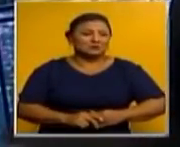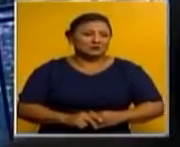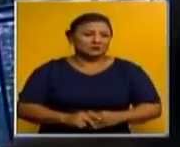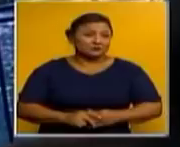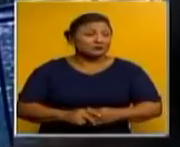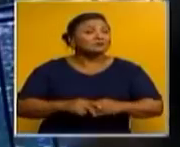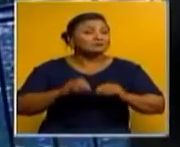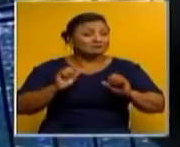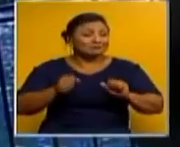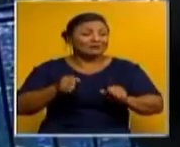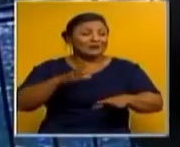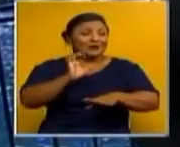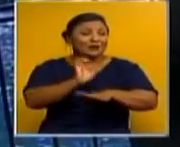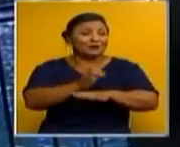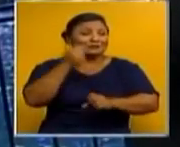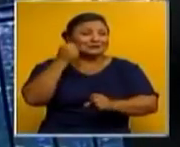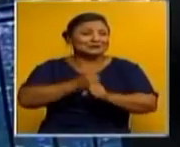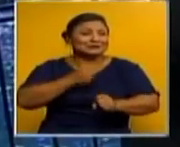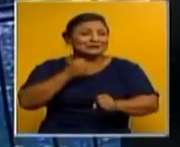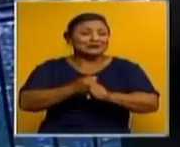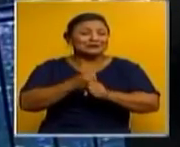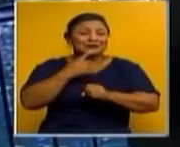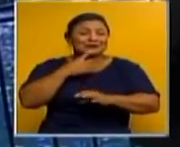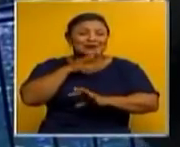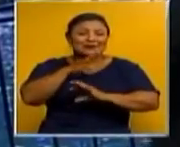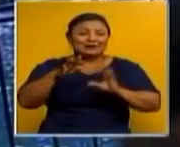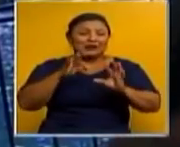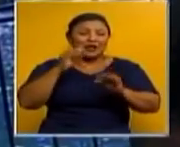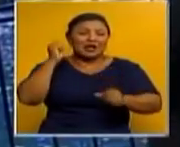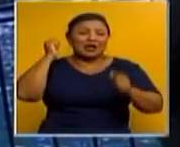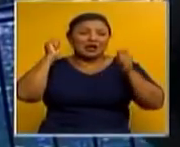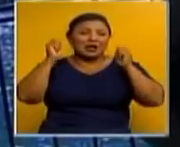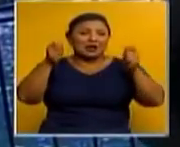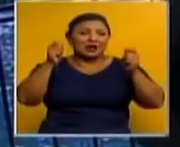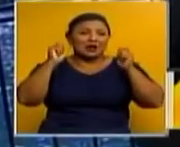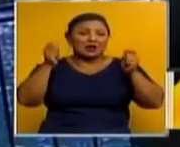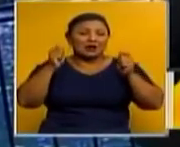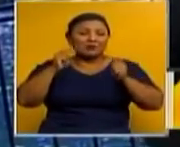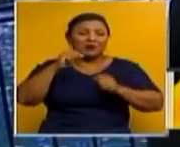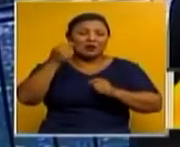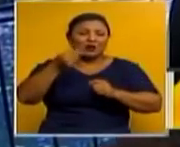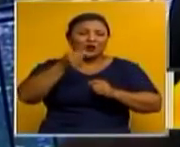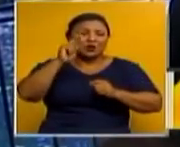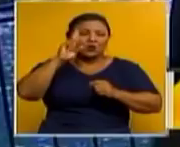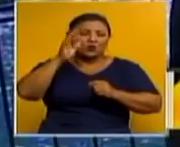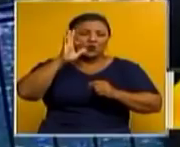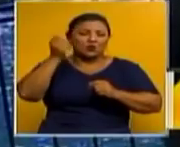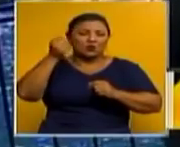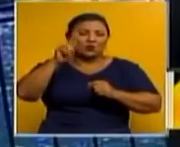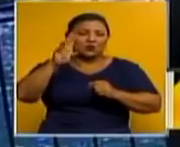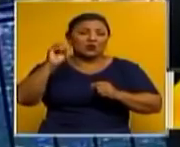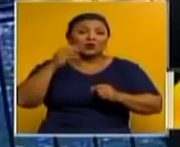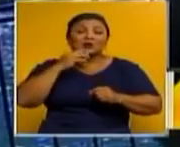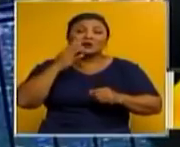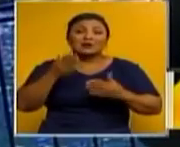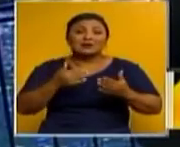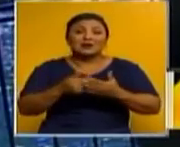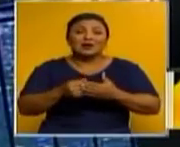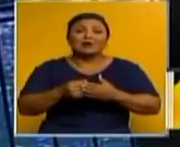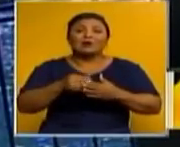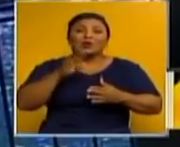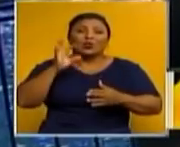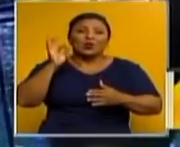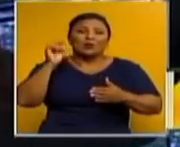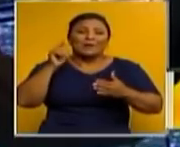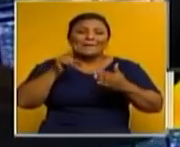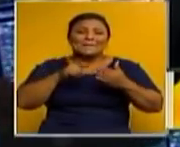El Ecuador está trabajando y es invencible, ha sido el lema de esta campaña que ha liderado Gustavo Larrea a lo largo de este mes en 9.000 kilómetros